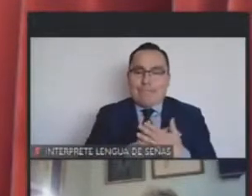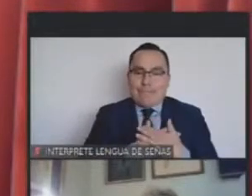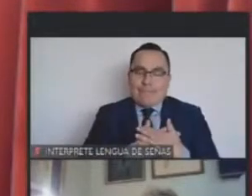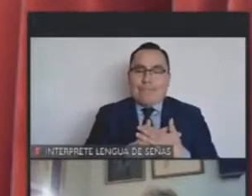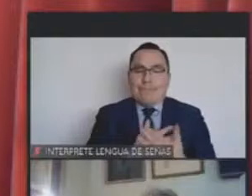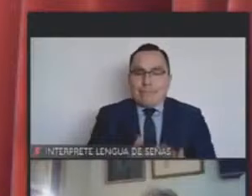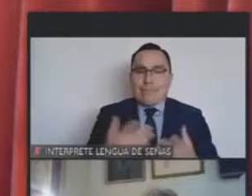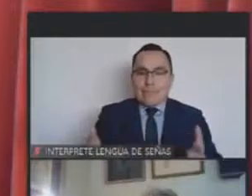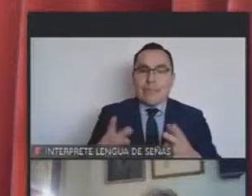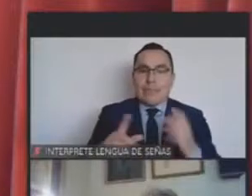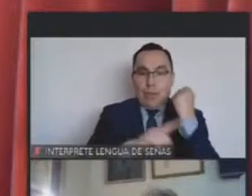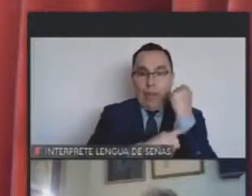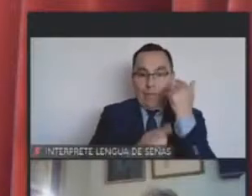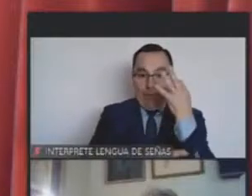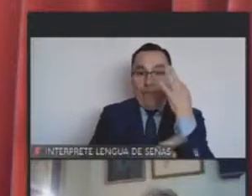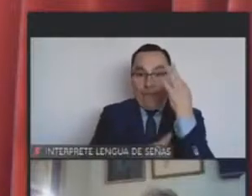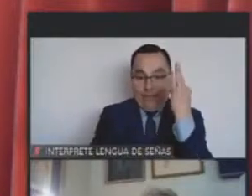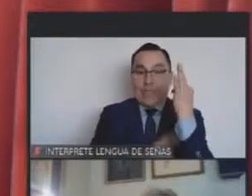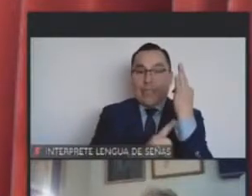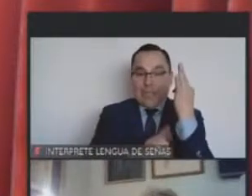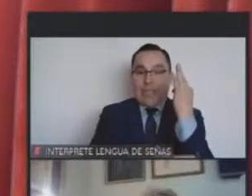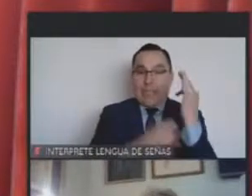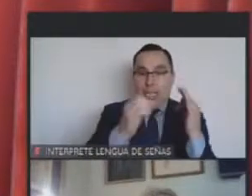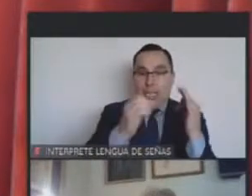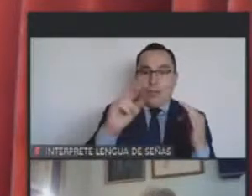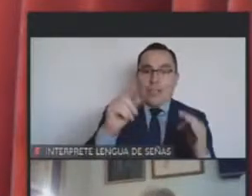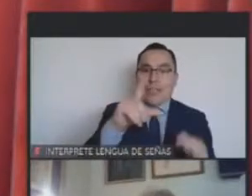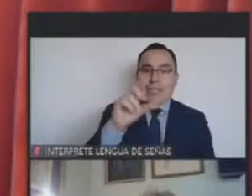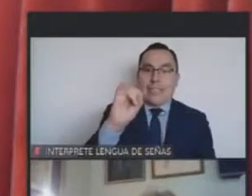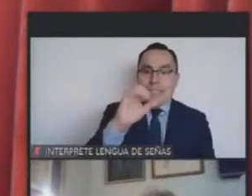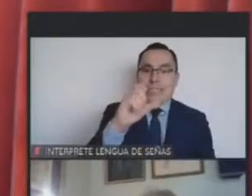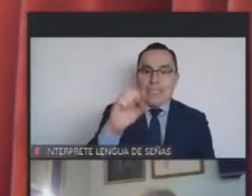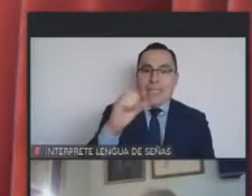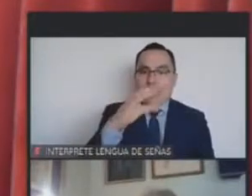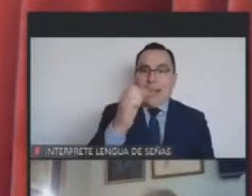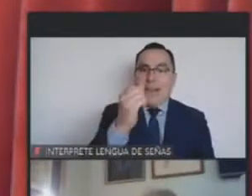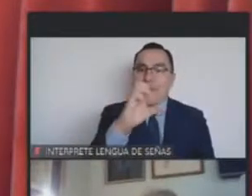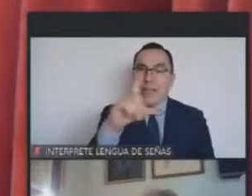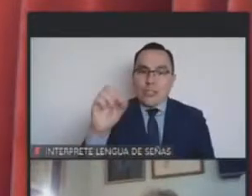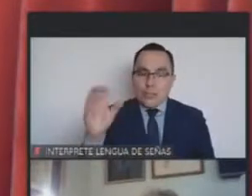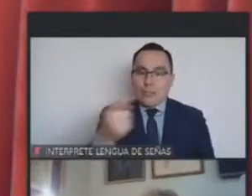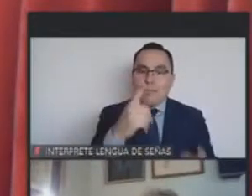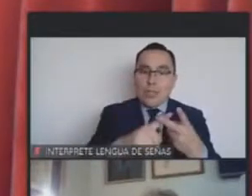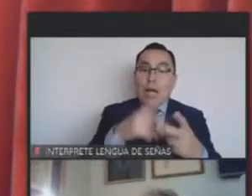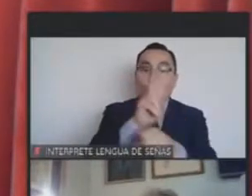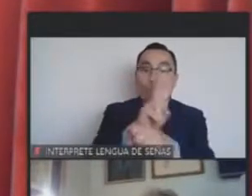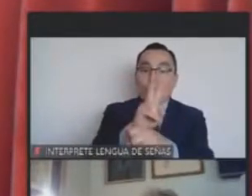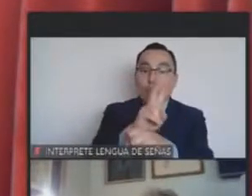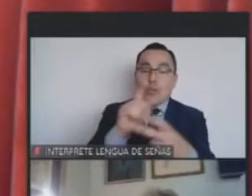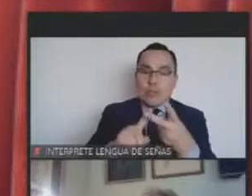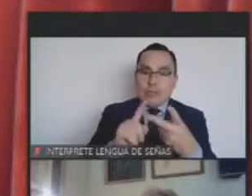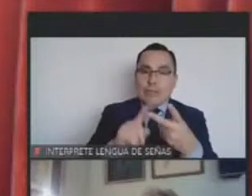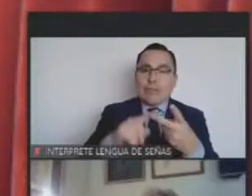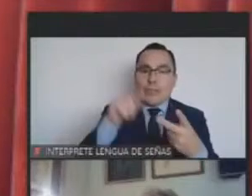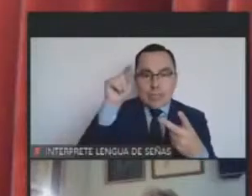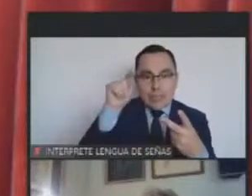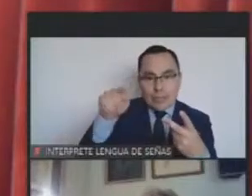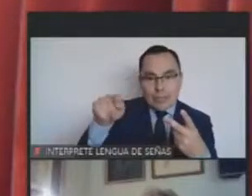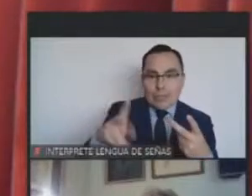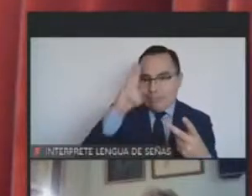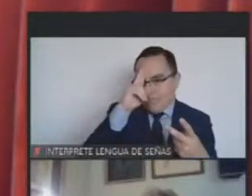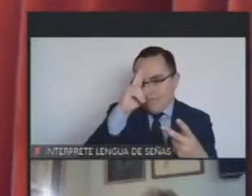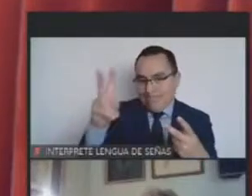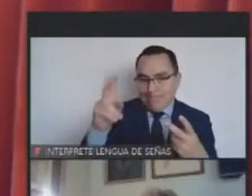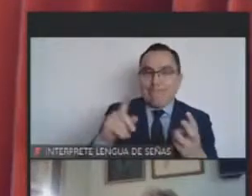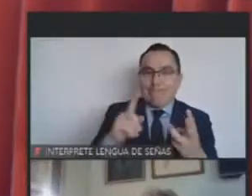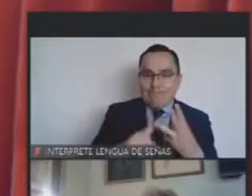a la fiscala de esta Corte Suprema, señora Lía Cabello, como a los profesores que tengo el honor de compartir